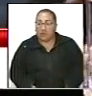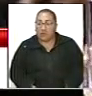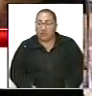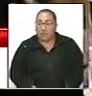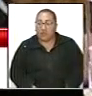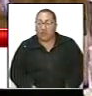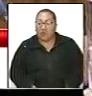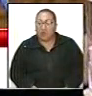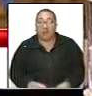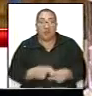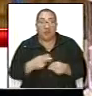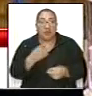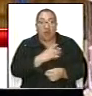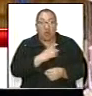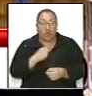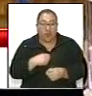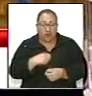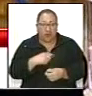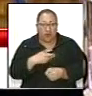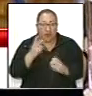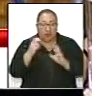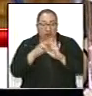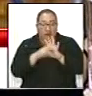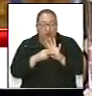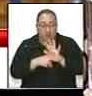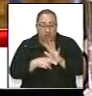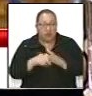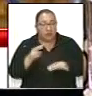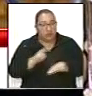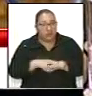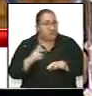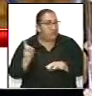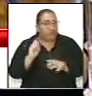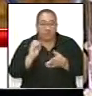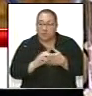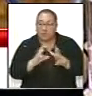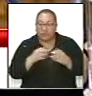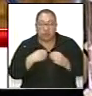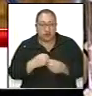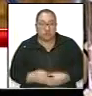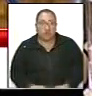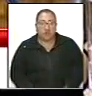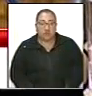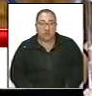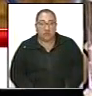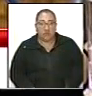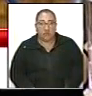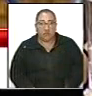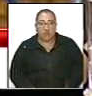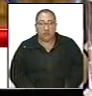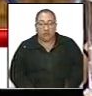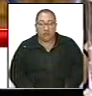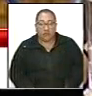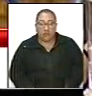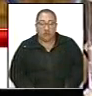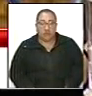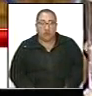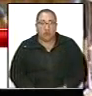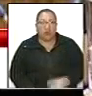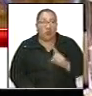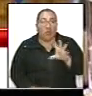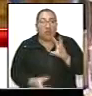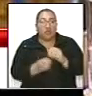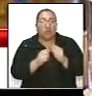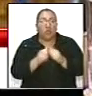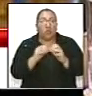Las instancias de gobierno, los instrumentos normativos, normalmente no están adecuadamente alineados con la ley universitaria y obligan a que